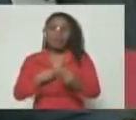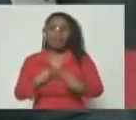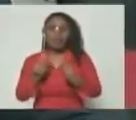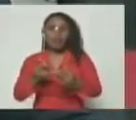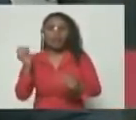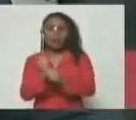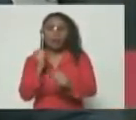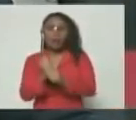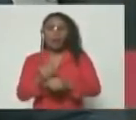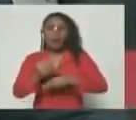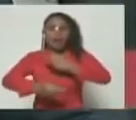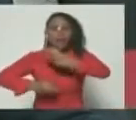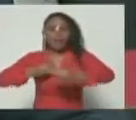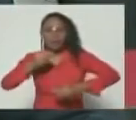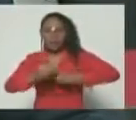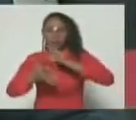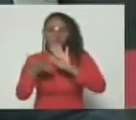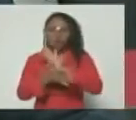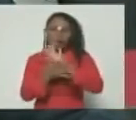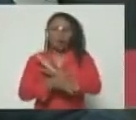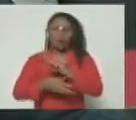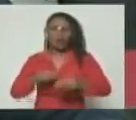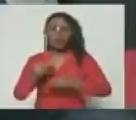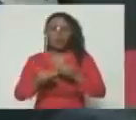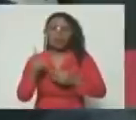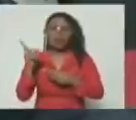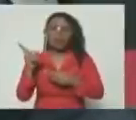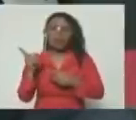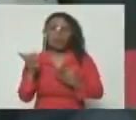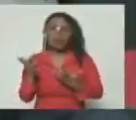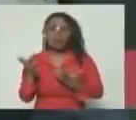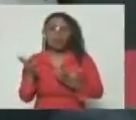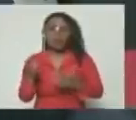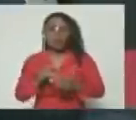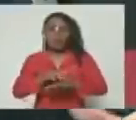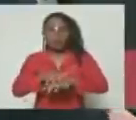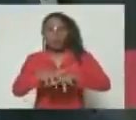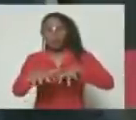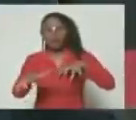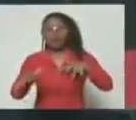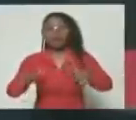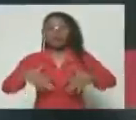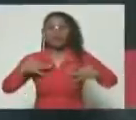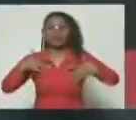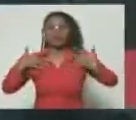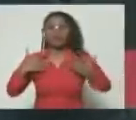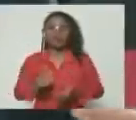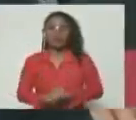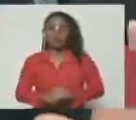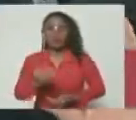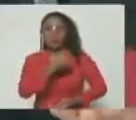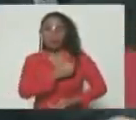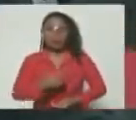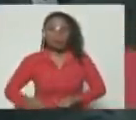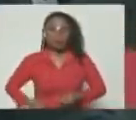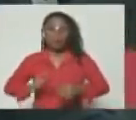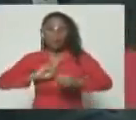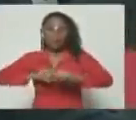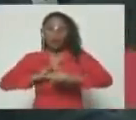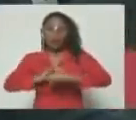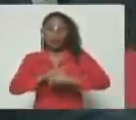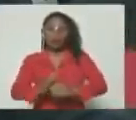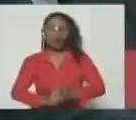trabajo que nos fue encomendado se haga y se haga con el mayor entusiasmo. Presidente Rodríguez, que ha